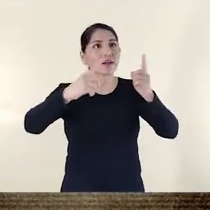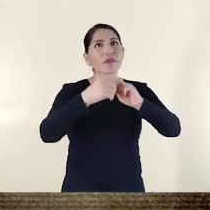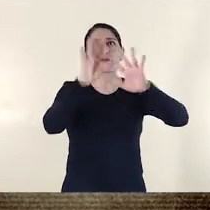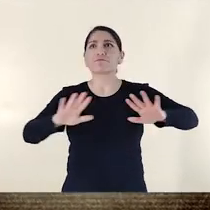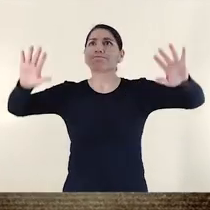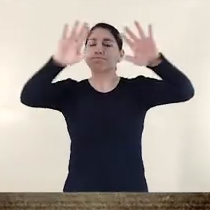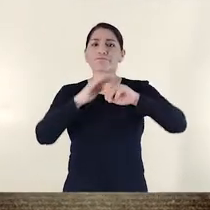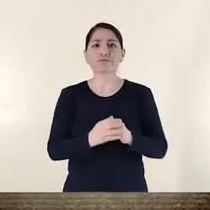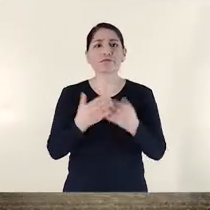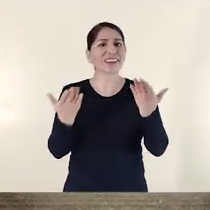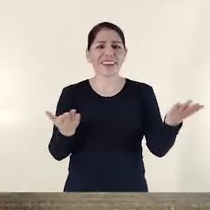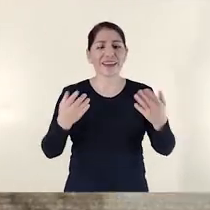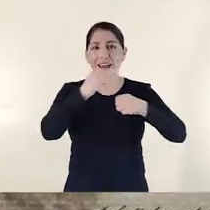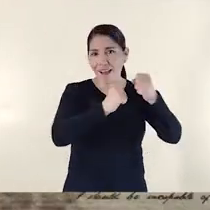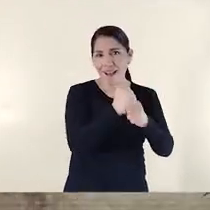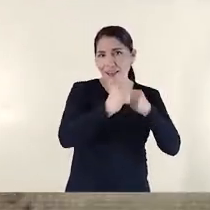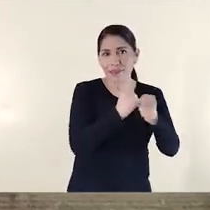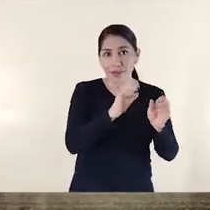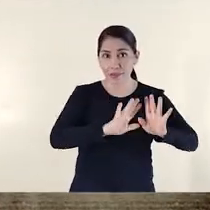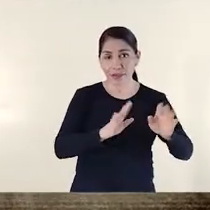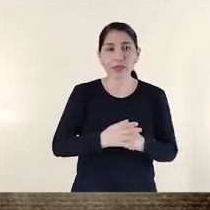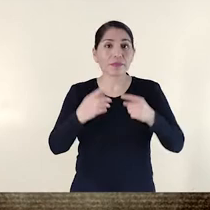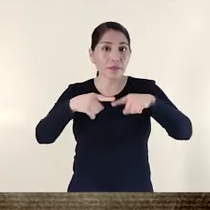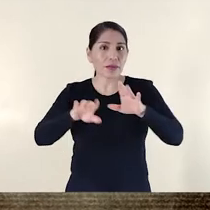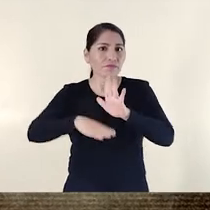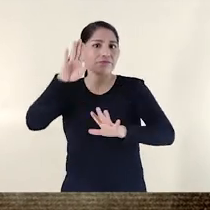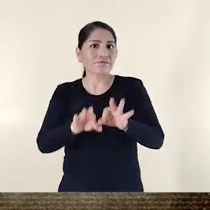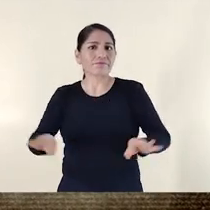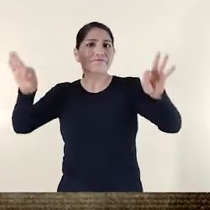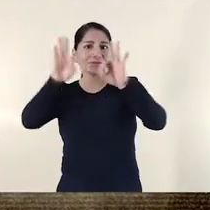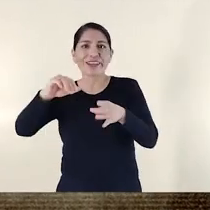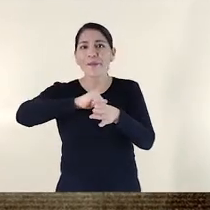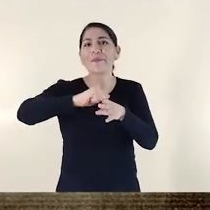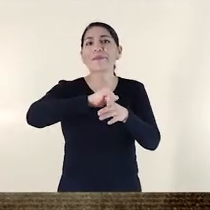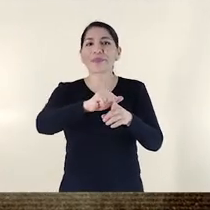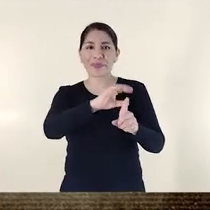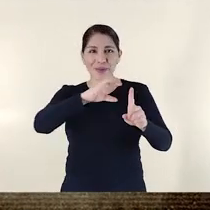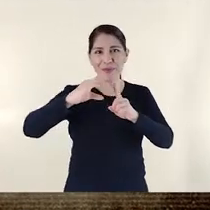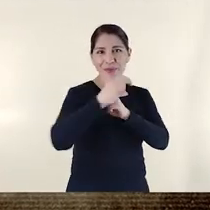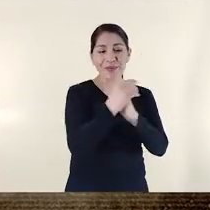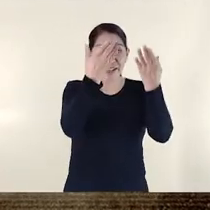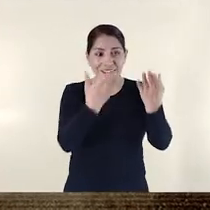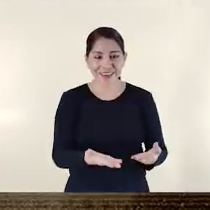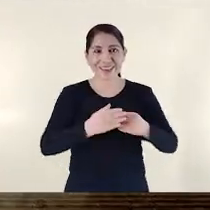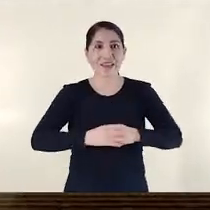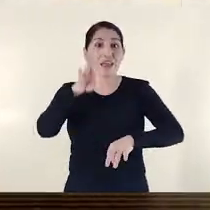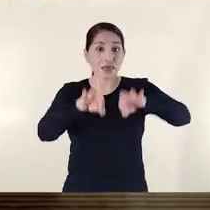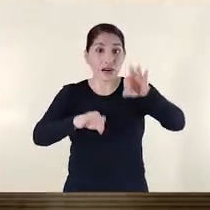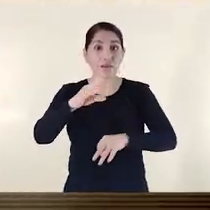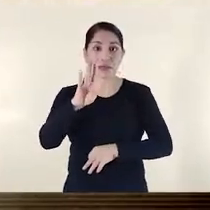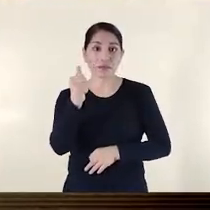Velarde cambiándole la fachada. Sin embargo, todo estos son simples fechas. Lo más importante fue y es la